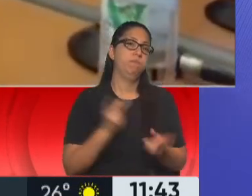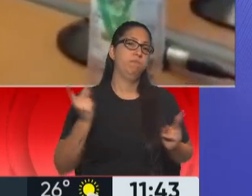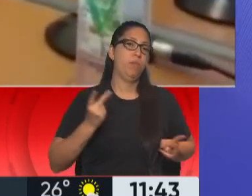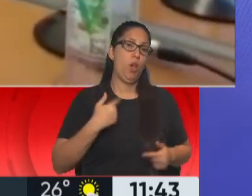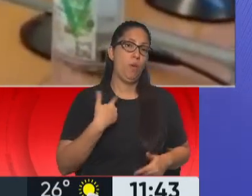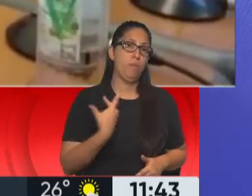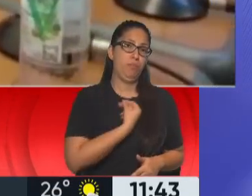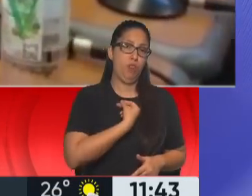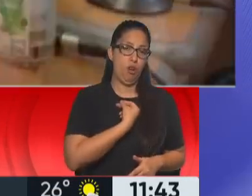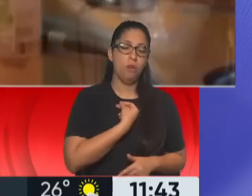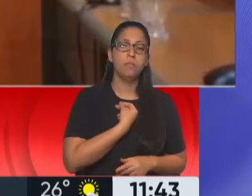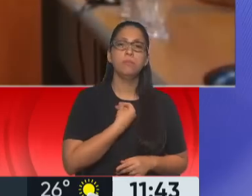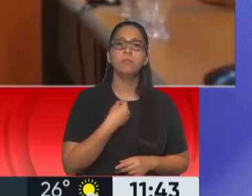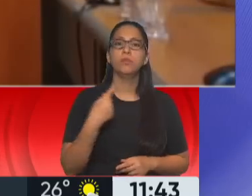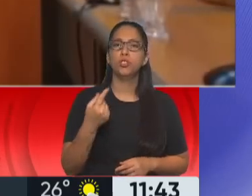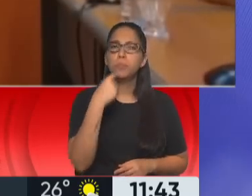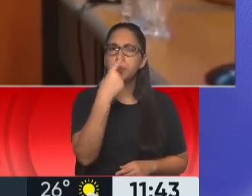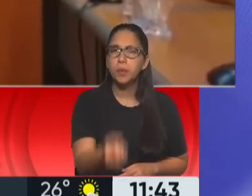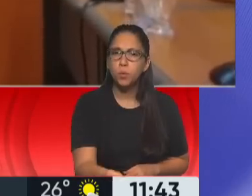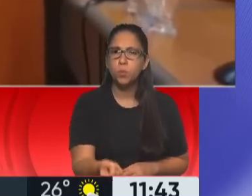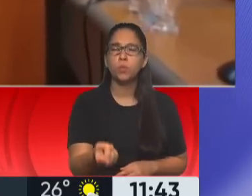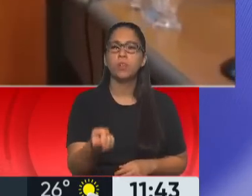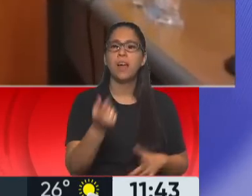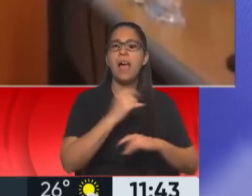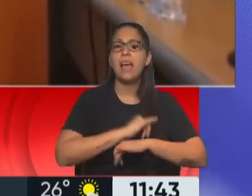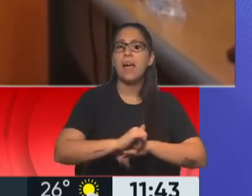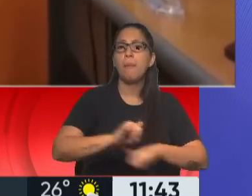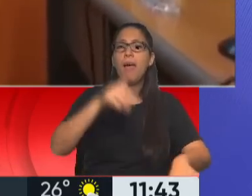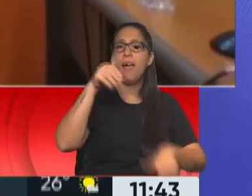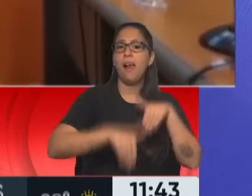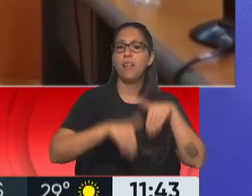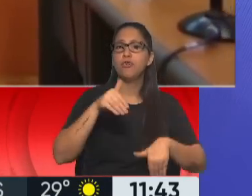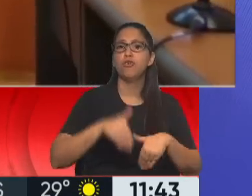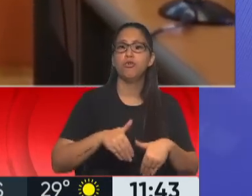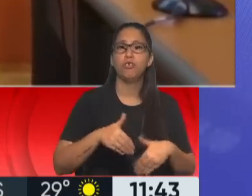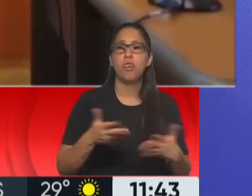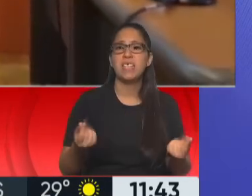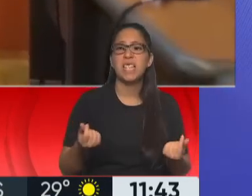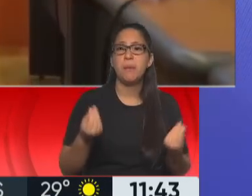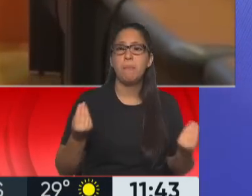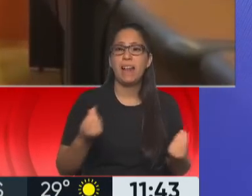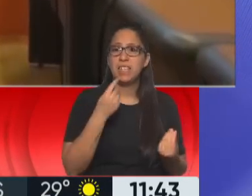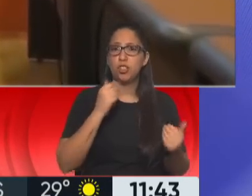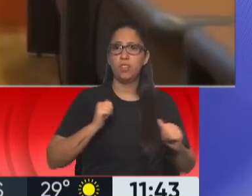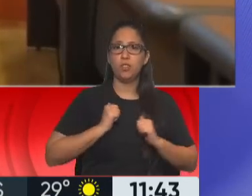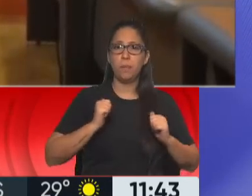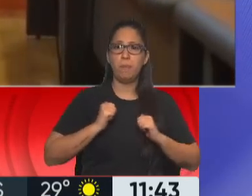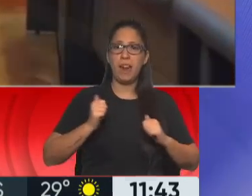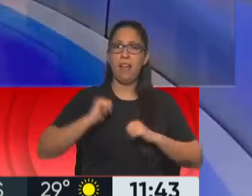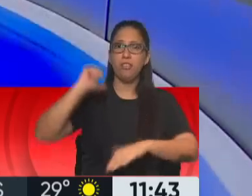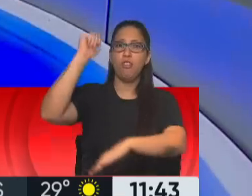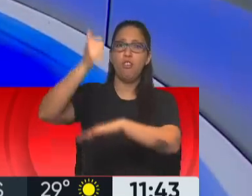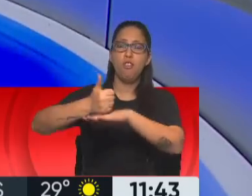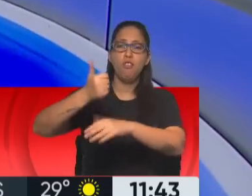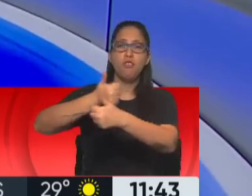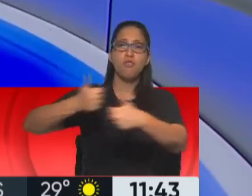pregunta, porque ¿qué es lo que implica hacer campaña electoral en el marco de la espera? Finalmente se verá qué es lo que dice